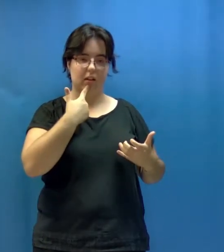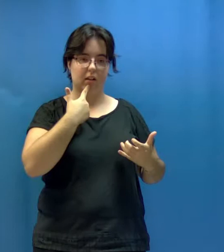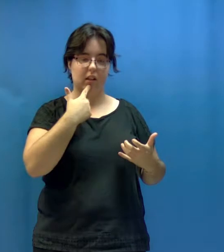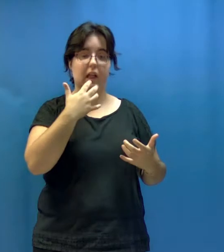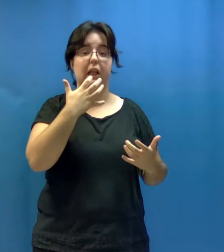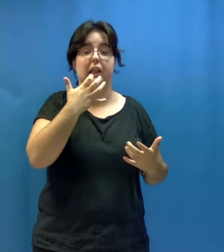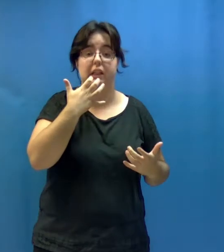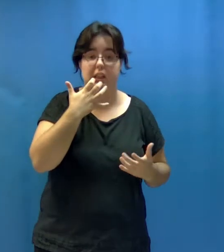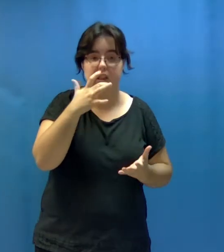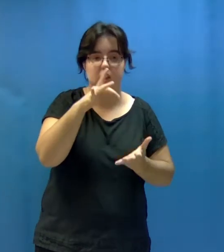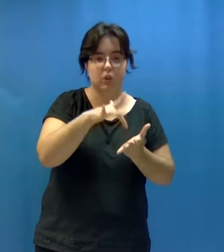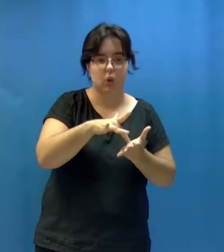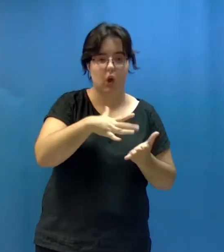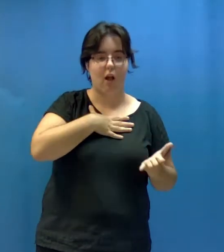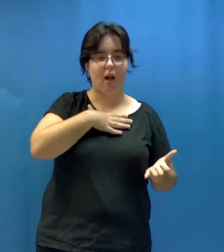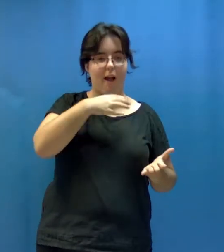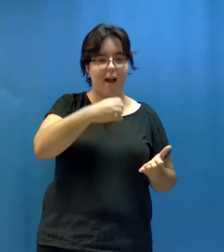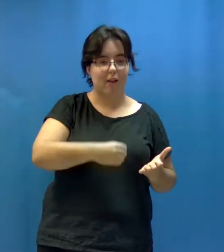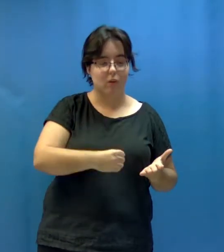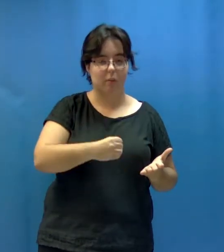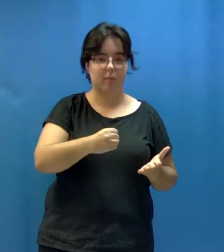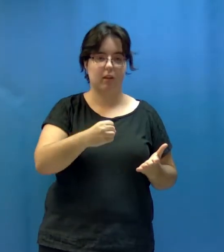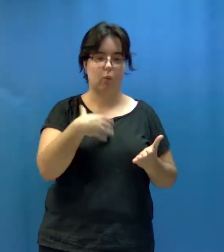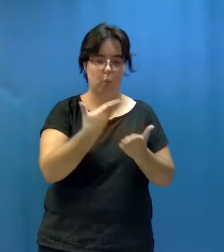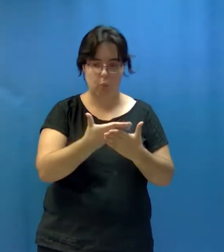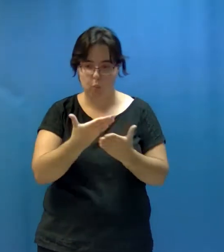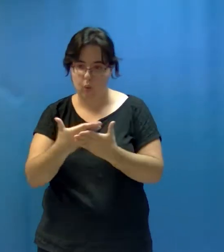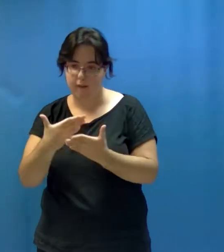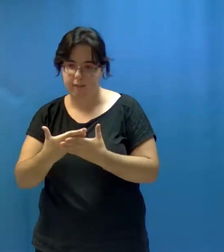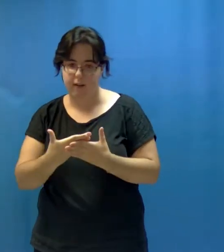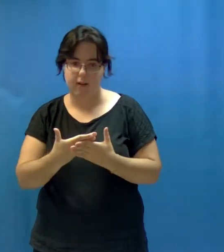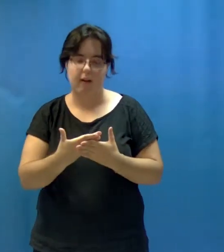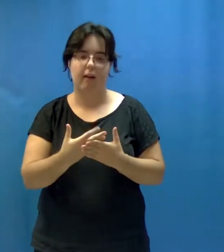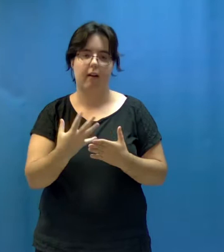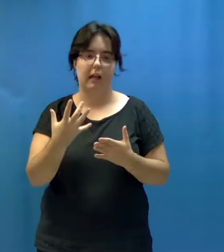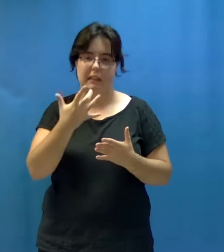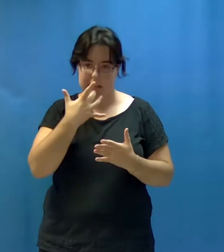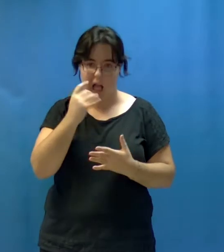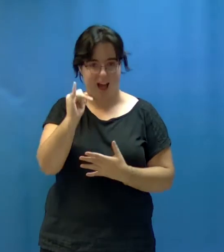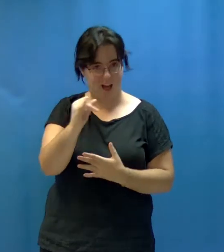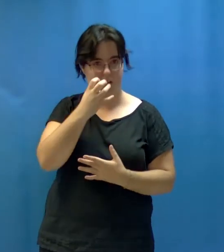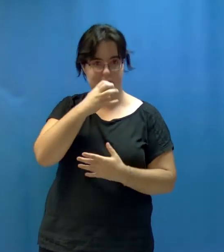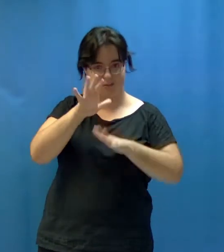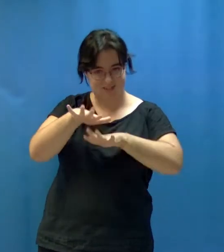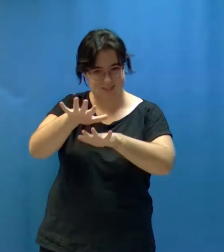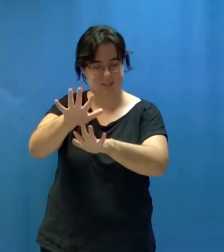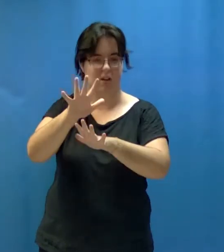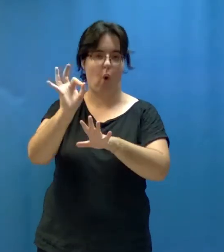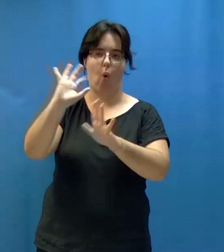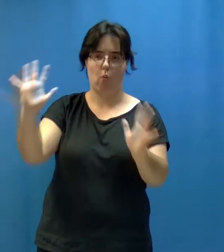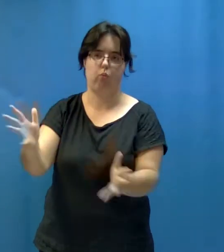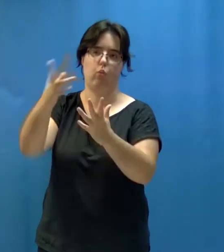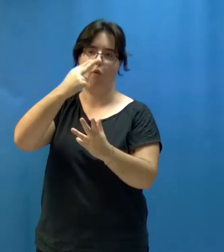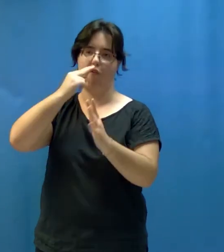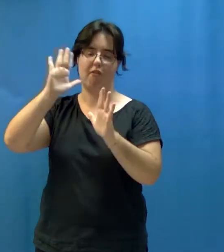en el cas de que per part de l'Ajuntament es constate fiantament que perviu manifestacions i concentracions d'exaltació del règim